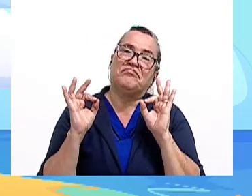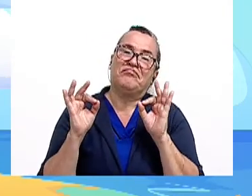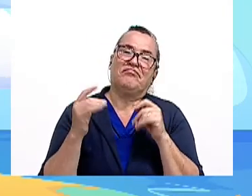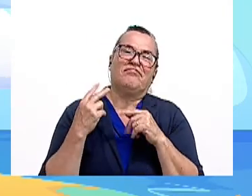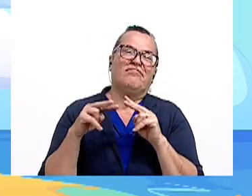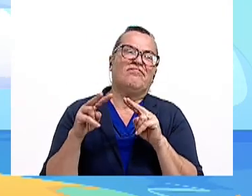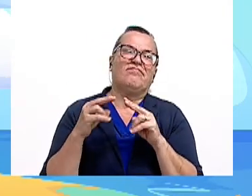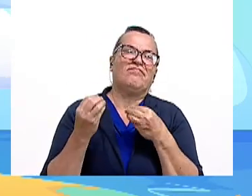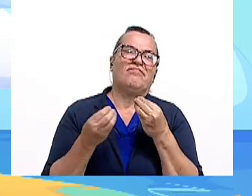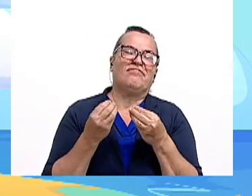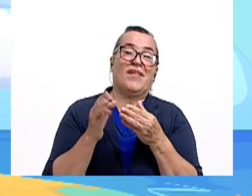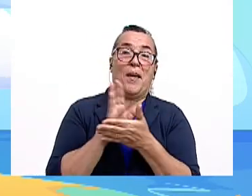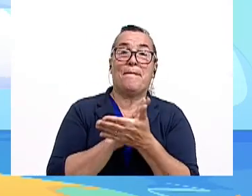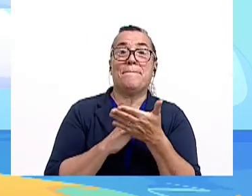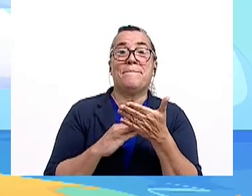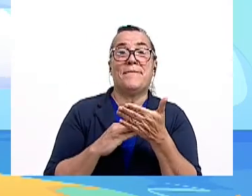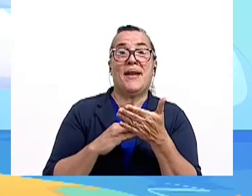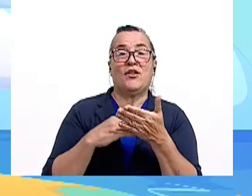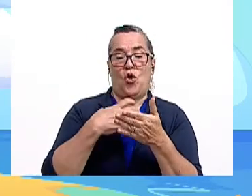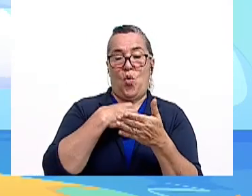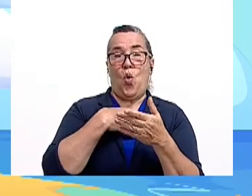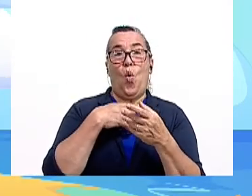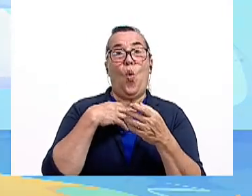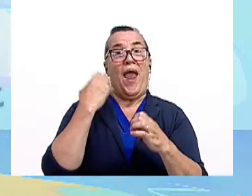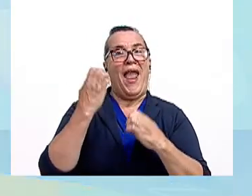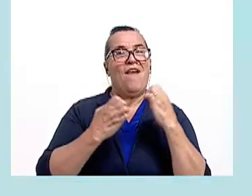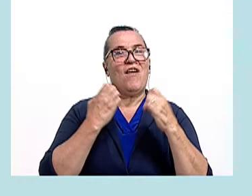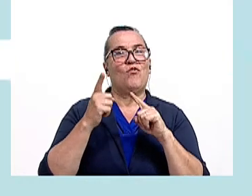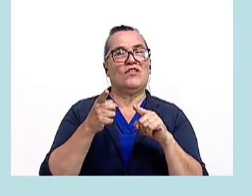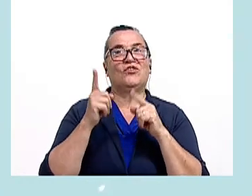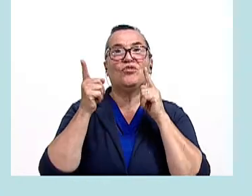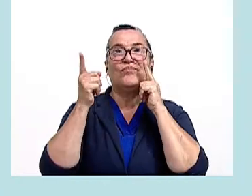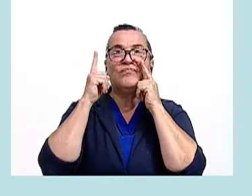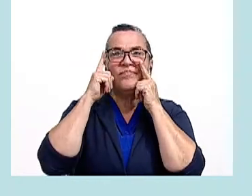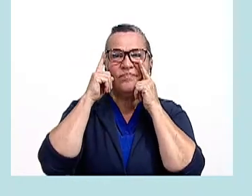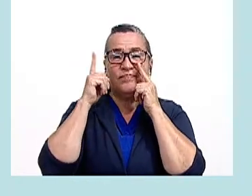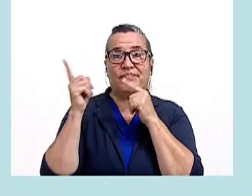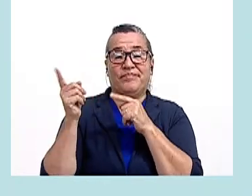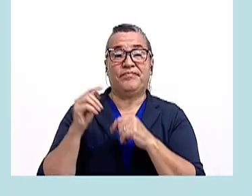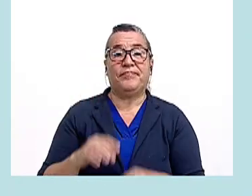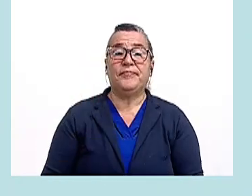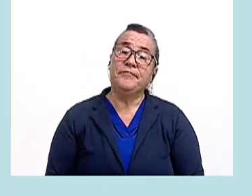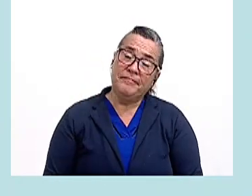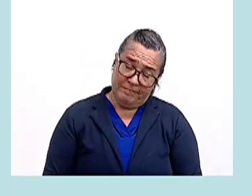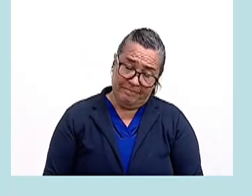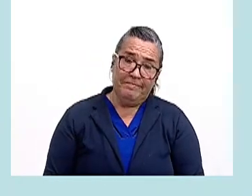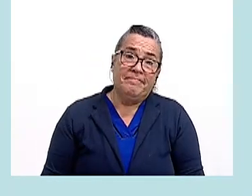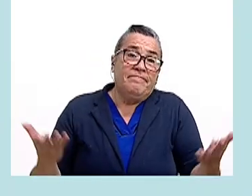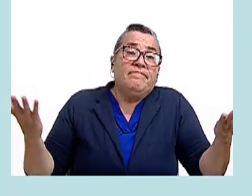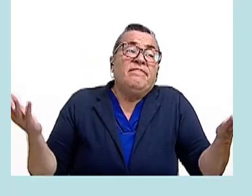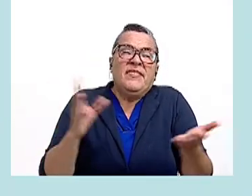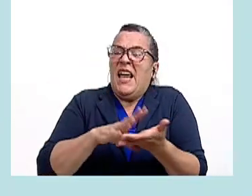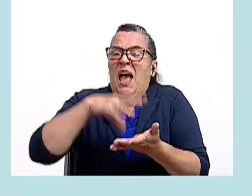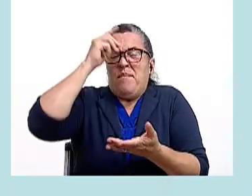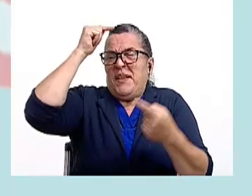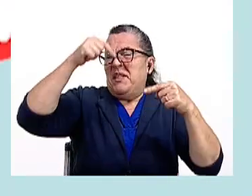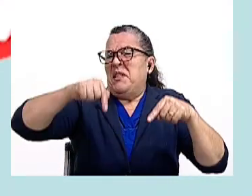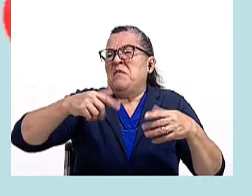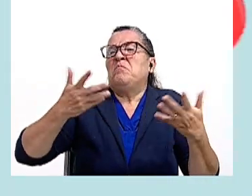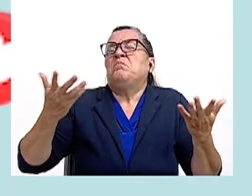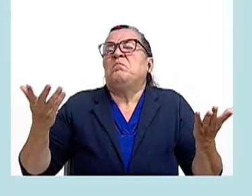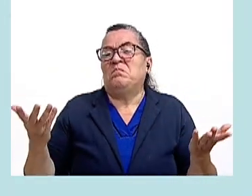vamos ya a la parte de autoevaluación. ¿Qué aprendí el día de